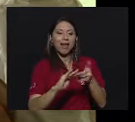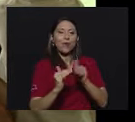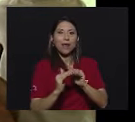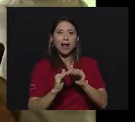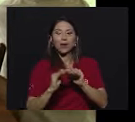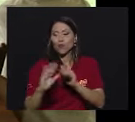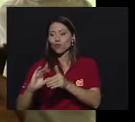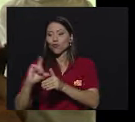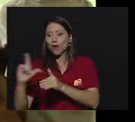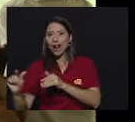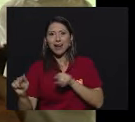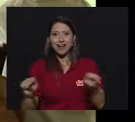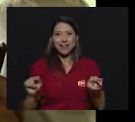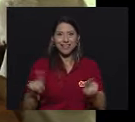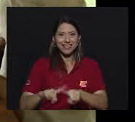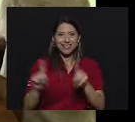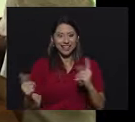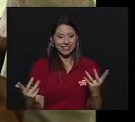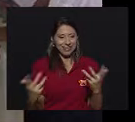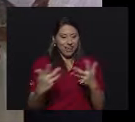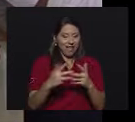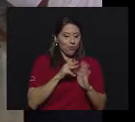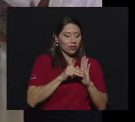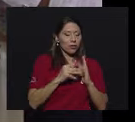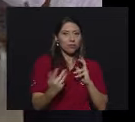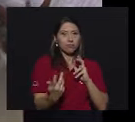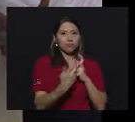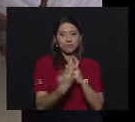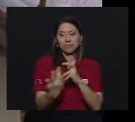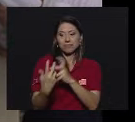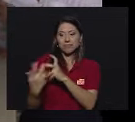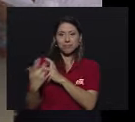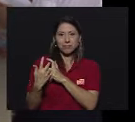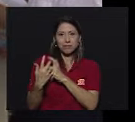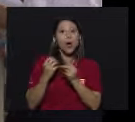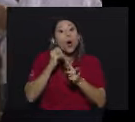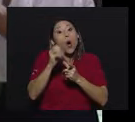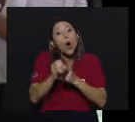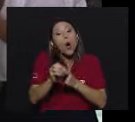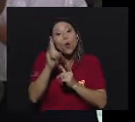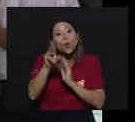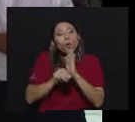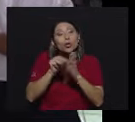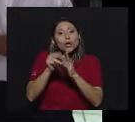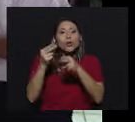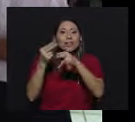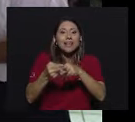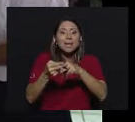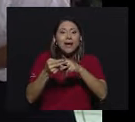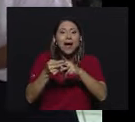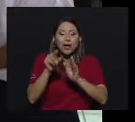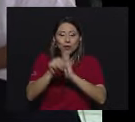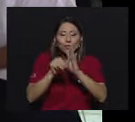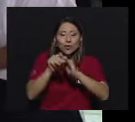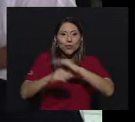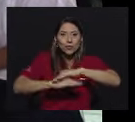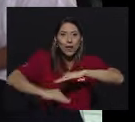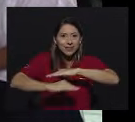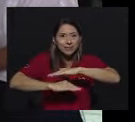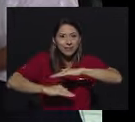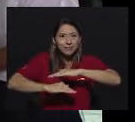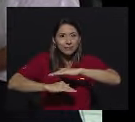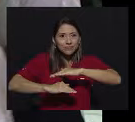a la realidad rural, que son distintas. O bien que haya un currículum que se llama base, que